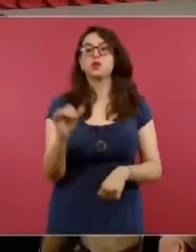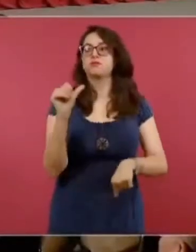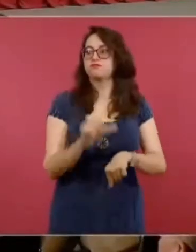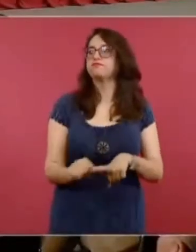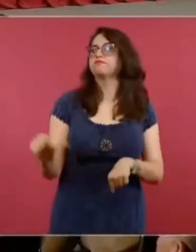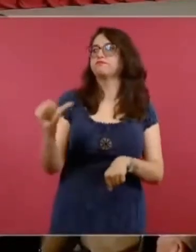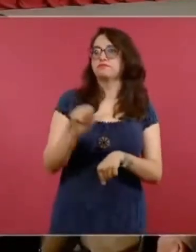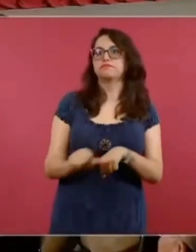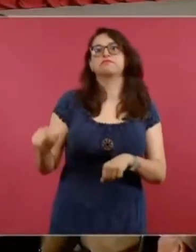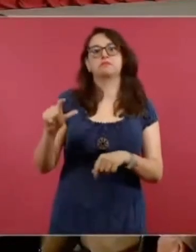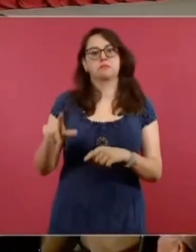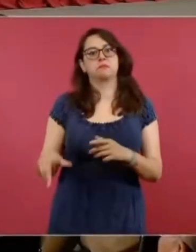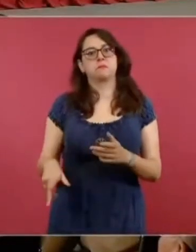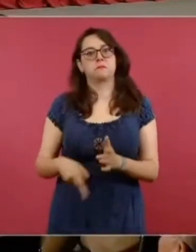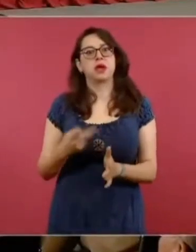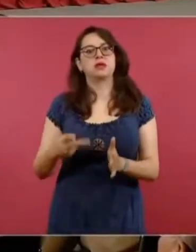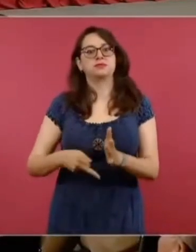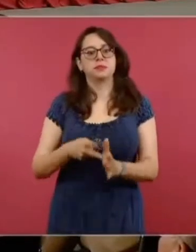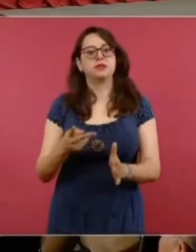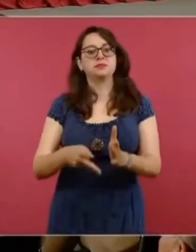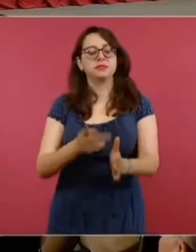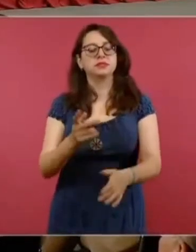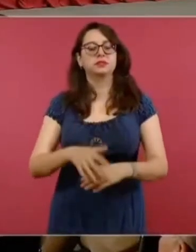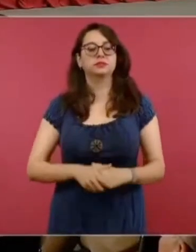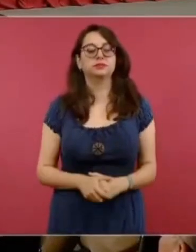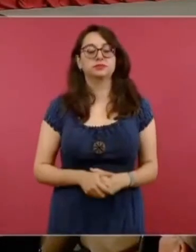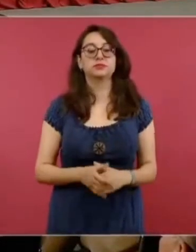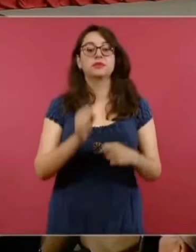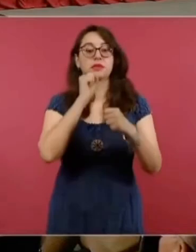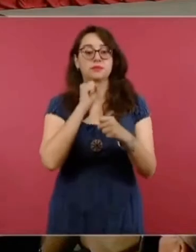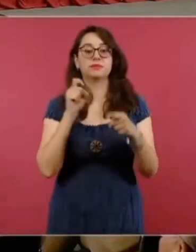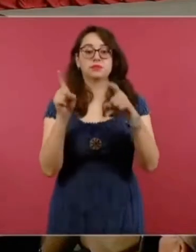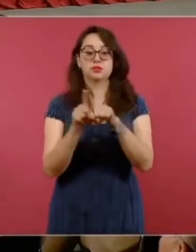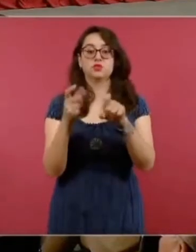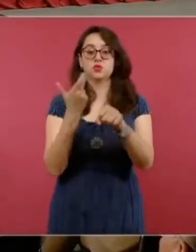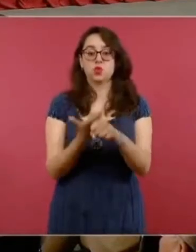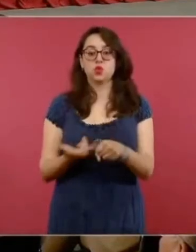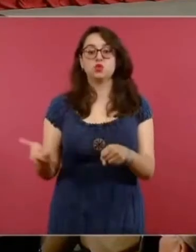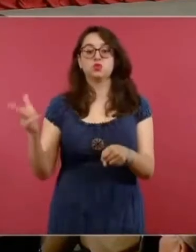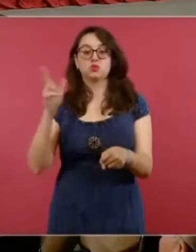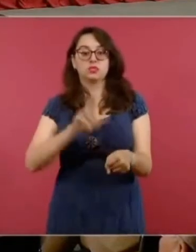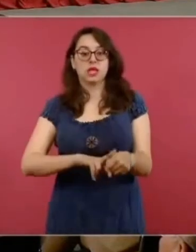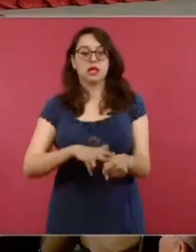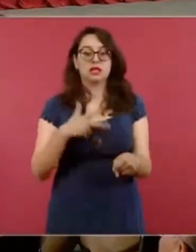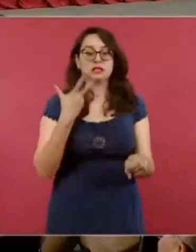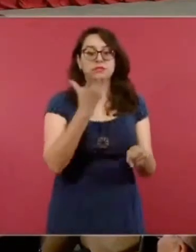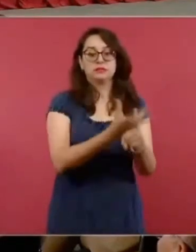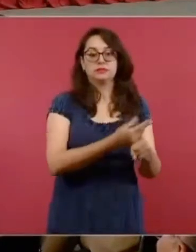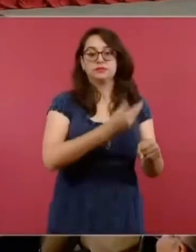cirugías. Y también respecto al equipamiento que recibieron los hospitales, se han adquirido